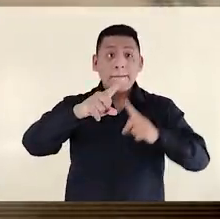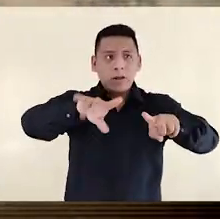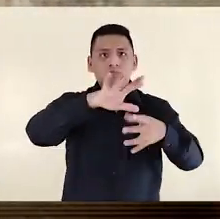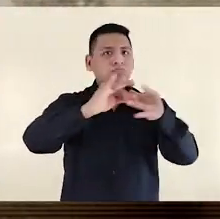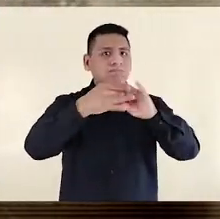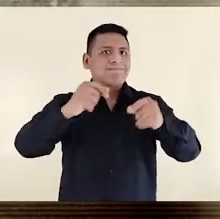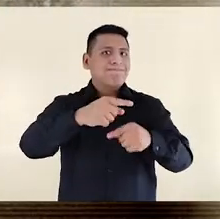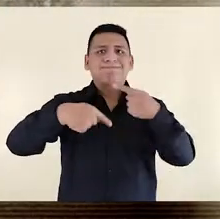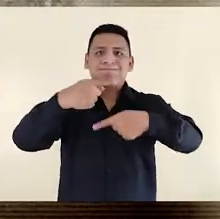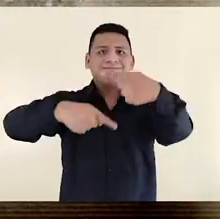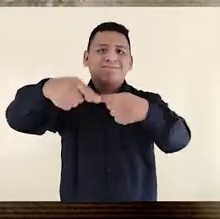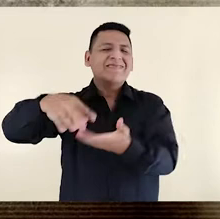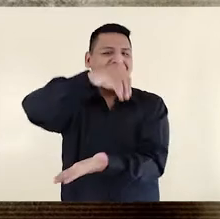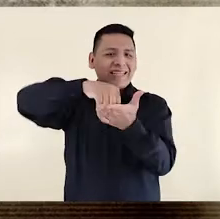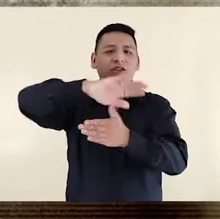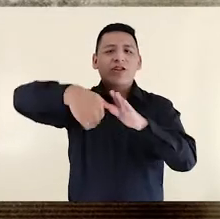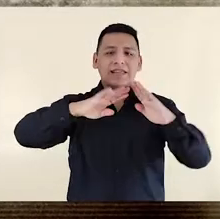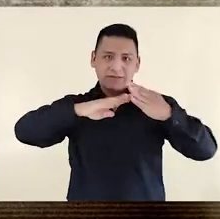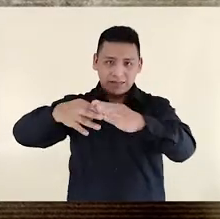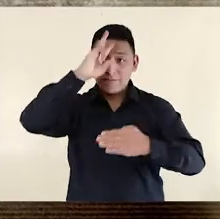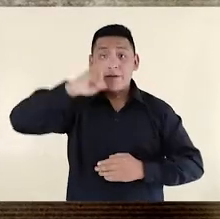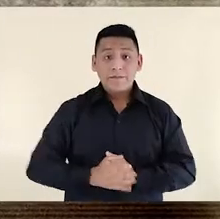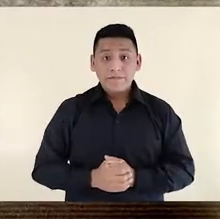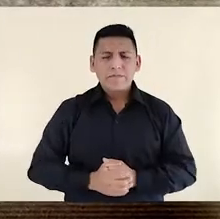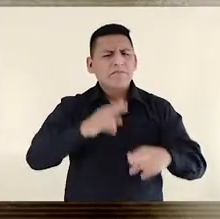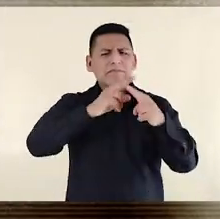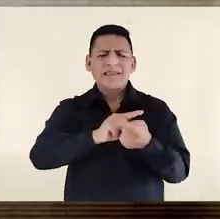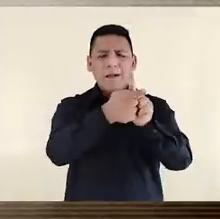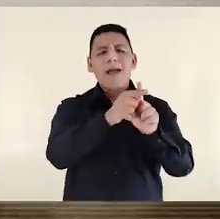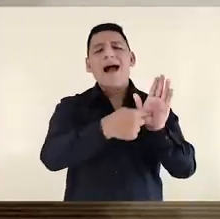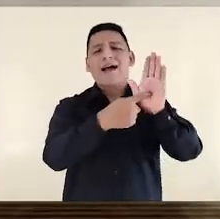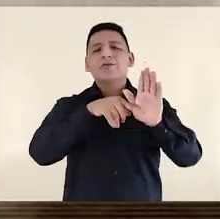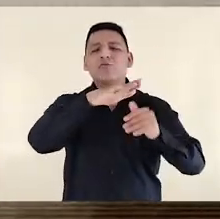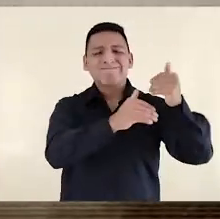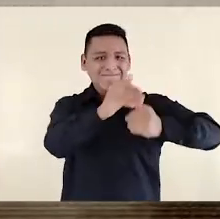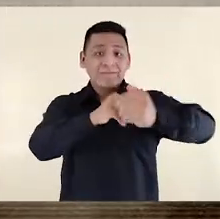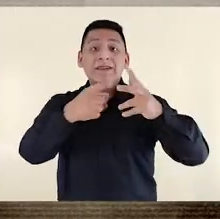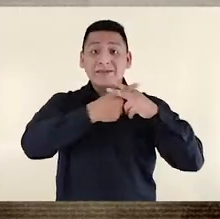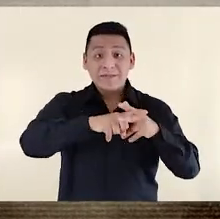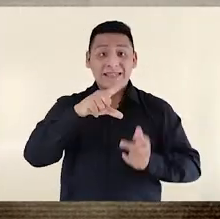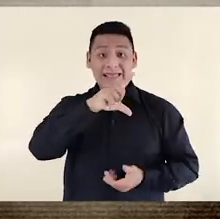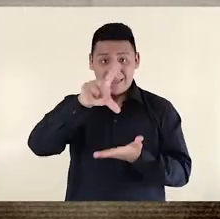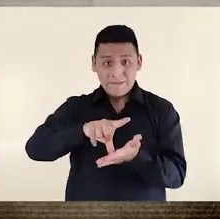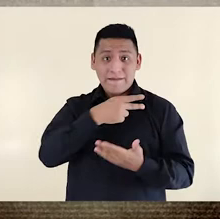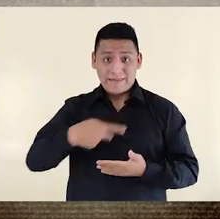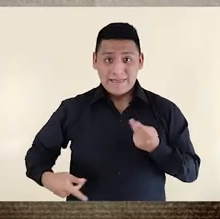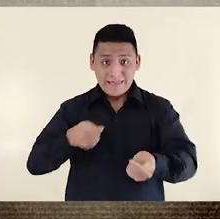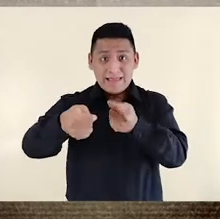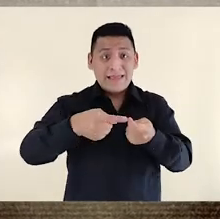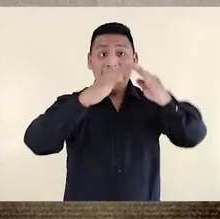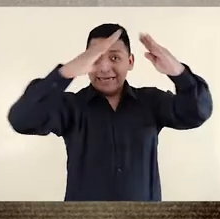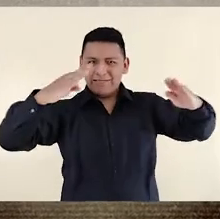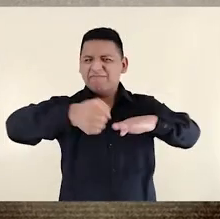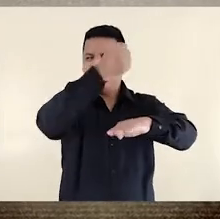1859, pero tiene una historia central para la ciudad y el Perú. Sus cambios de nombre delataban su proceso, pues al comienzo de la Lima virreinal